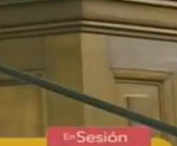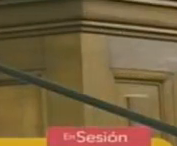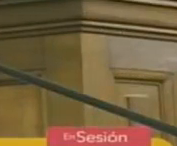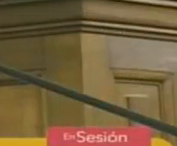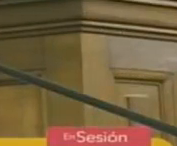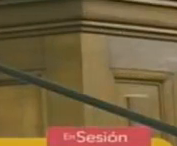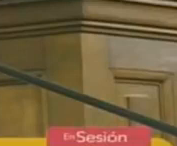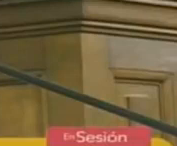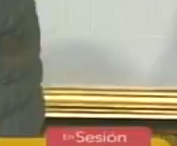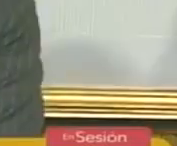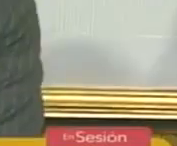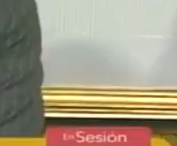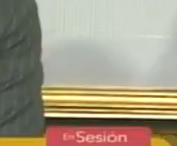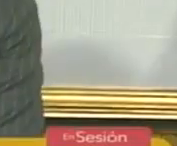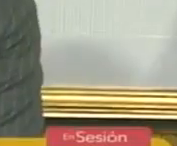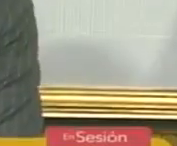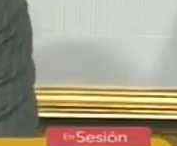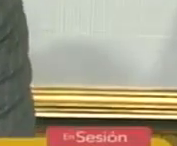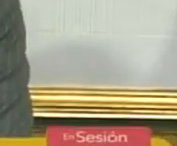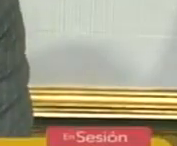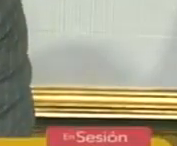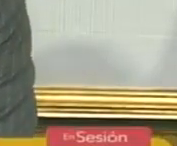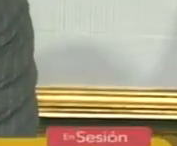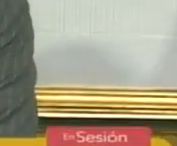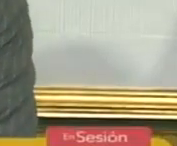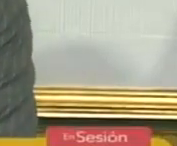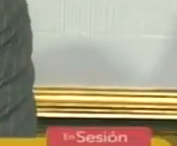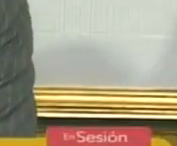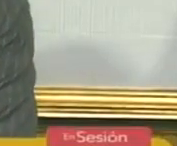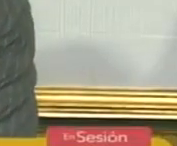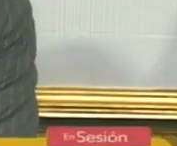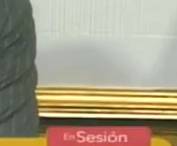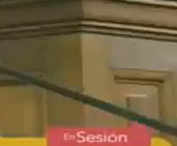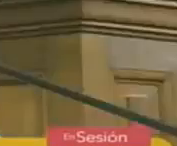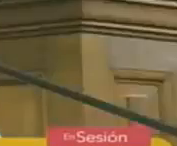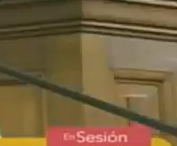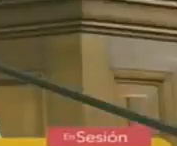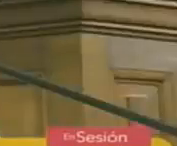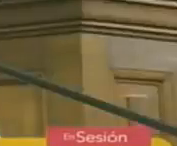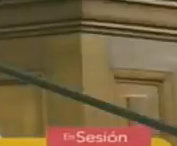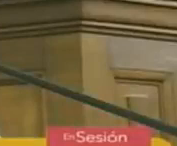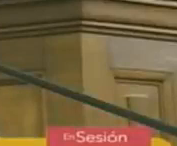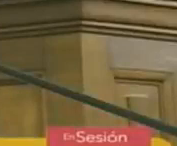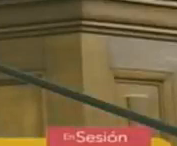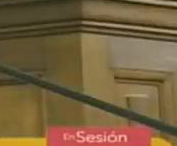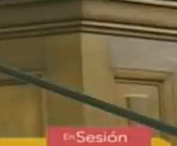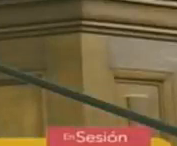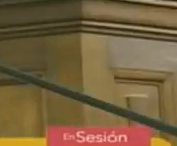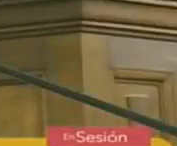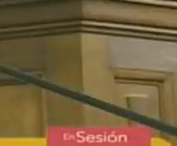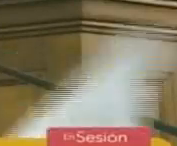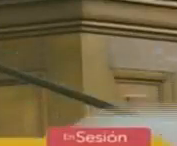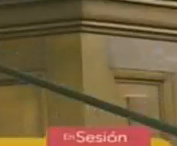señor presidente. En consideración. Aprobado. Siguiente. Epígrafe, datos de